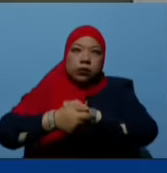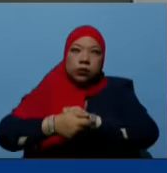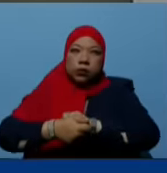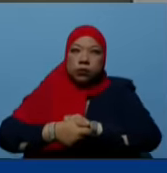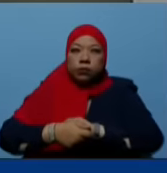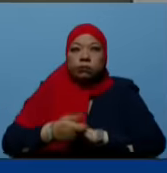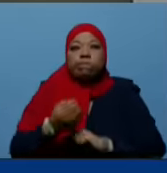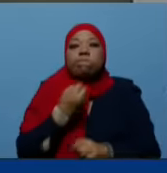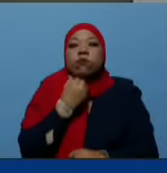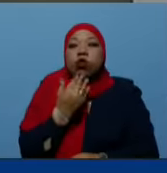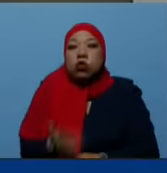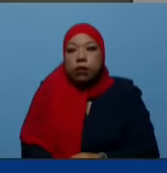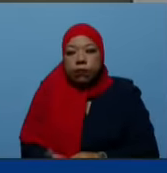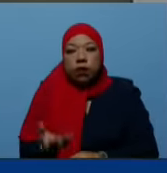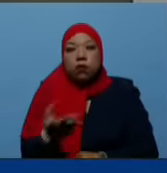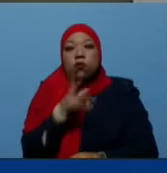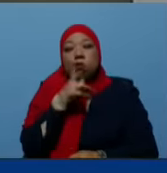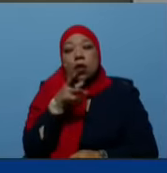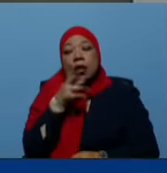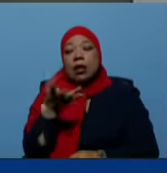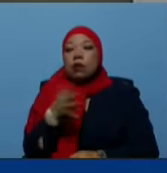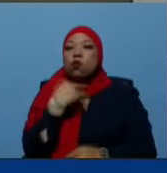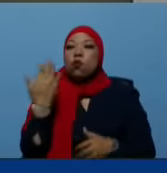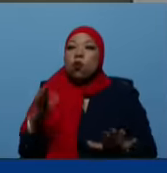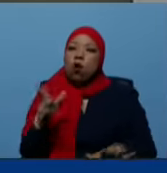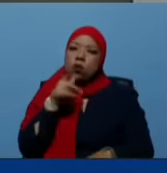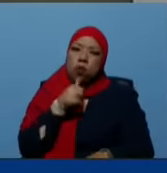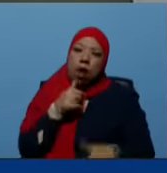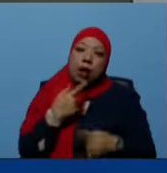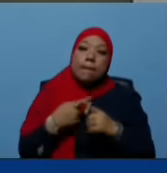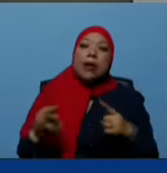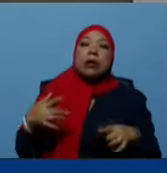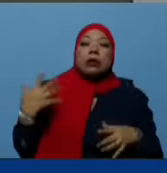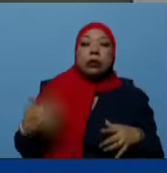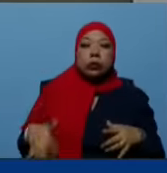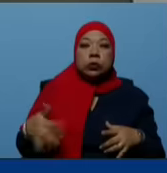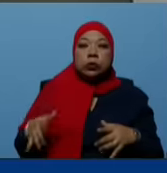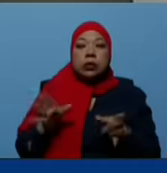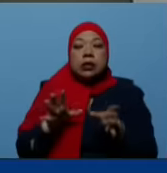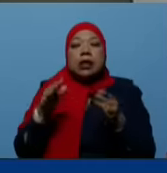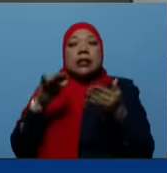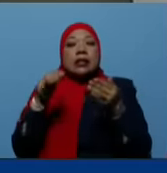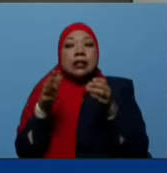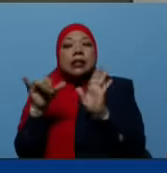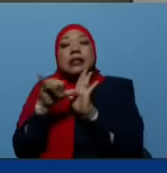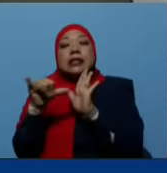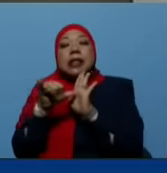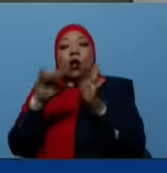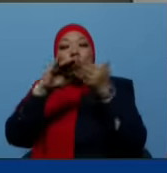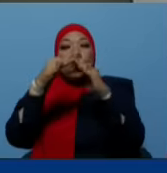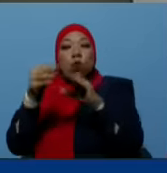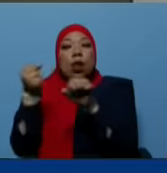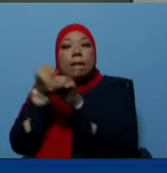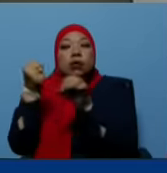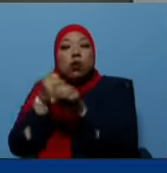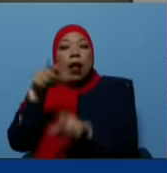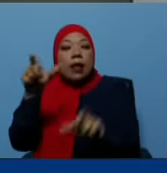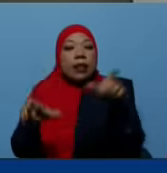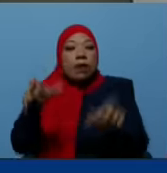que casi arroja una tragedia, porque alrededor de esas máquinas en su momento había un grupo de